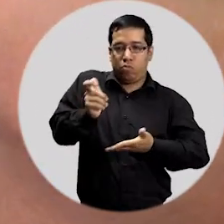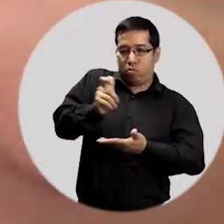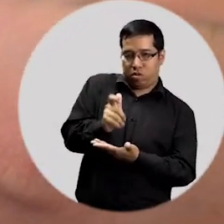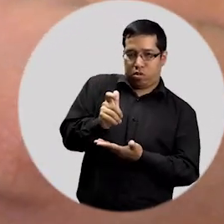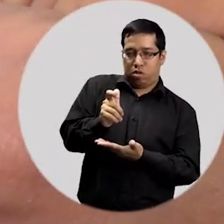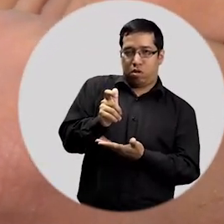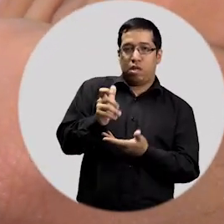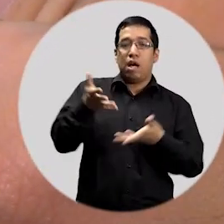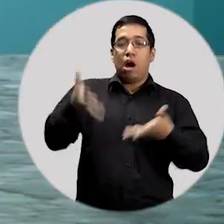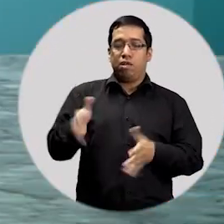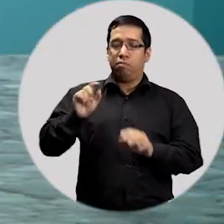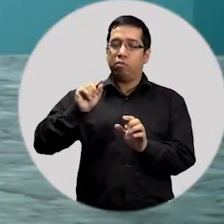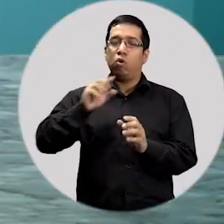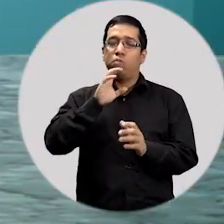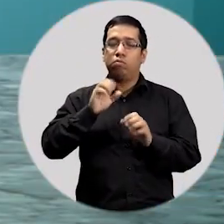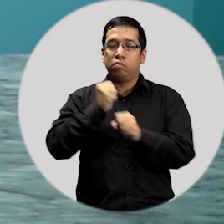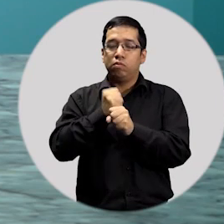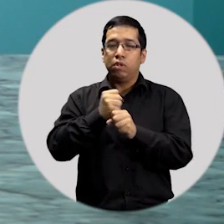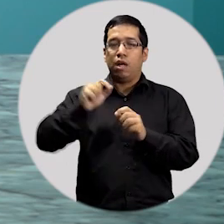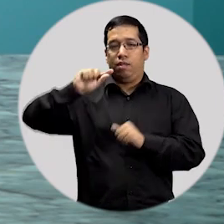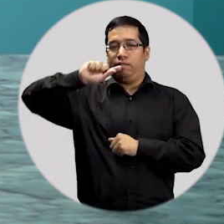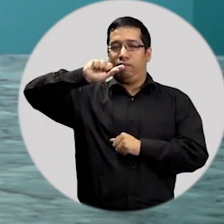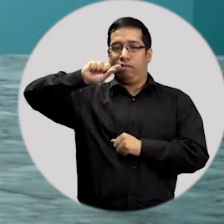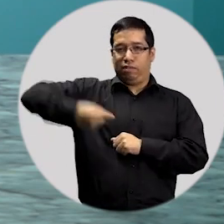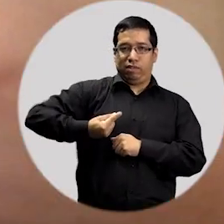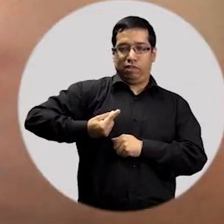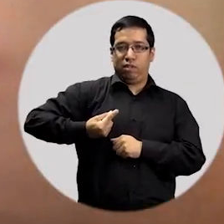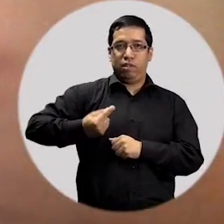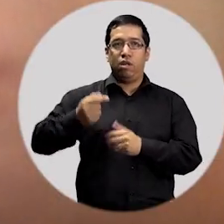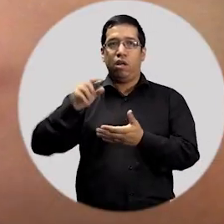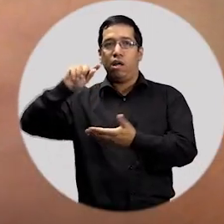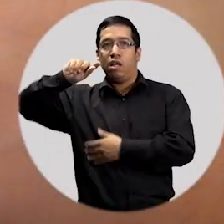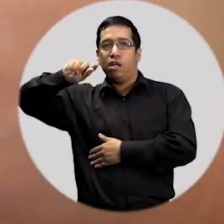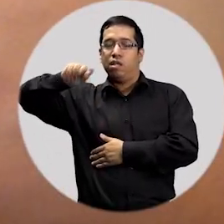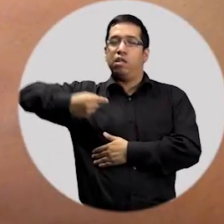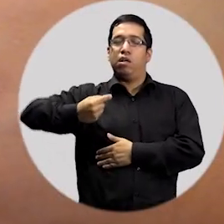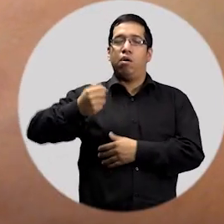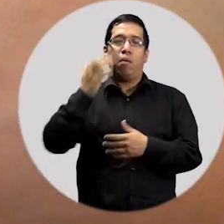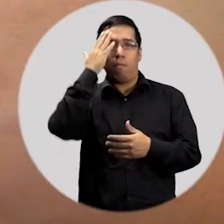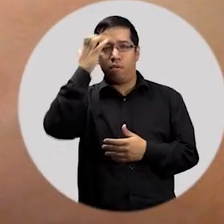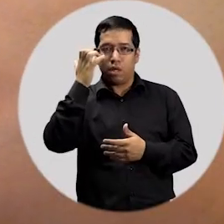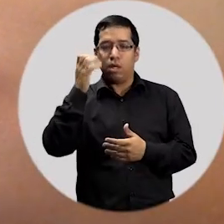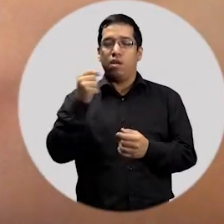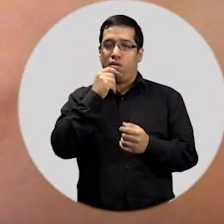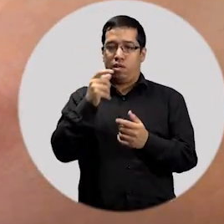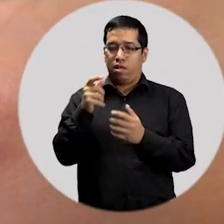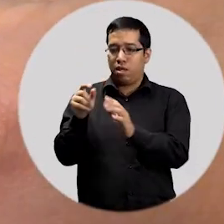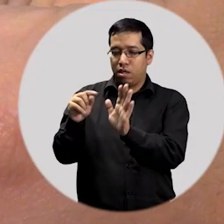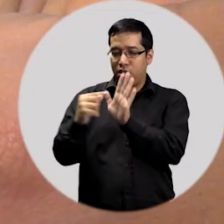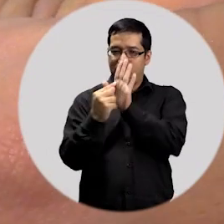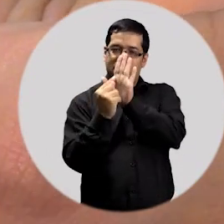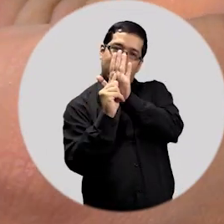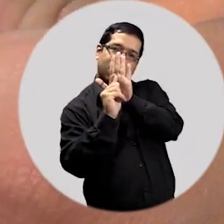a utilizar. Personalmente me parece una oportunidad enorme para los emprendedores, porque no